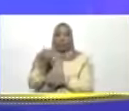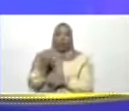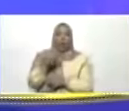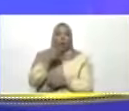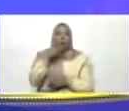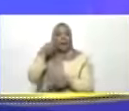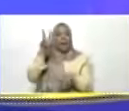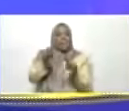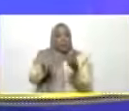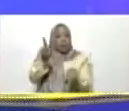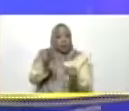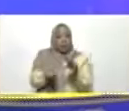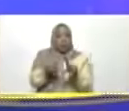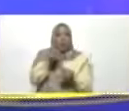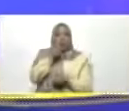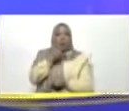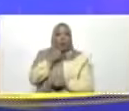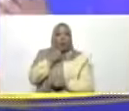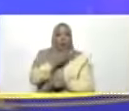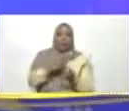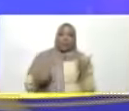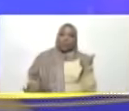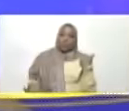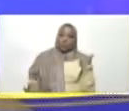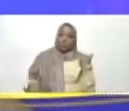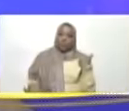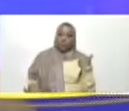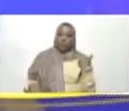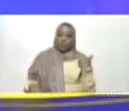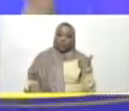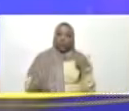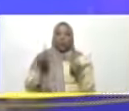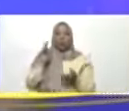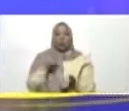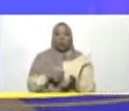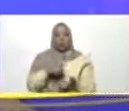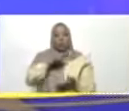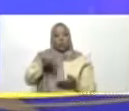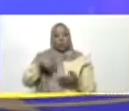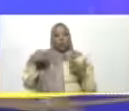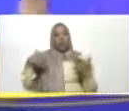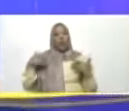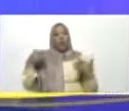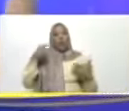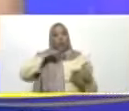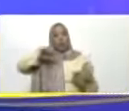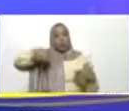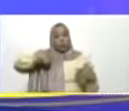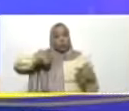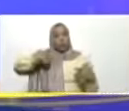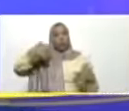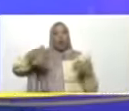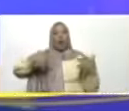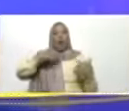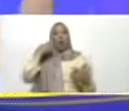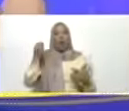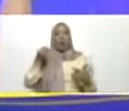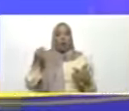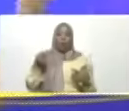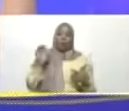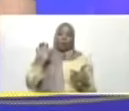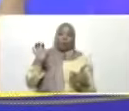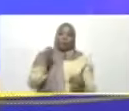expresión y es muy bonito presidente Yo realmente me siento muy orgullosa como esta muchachada de la